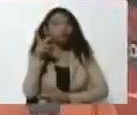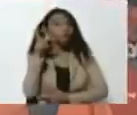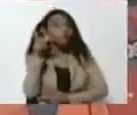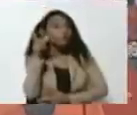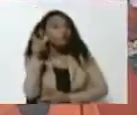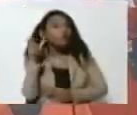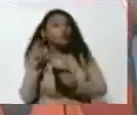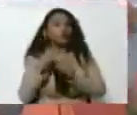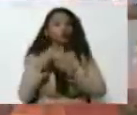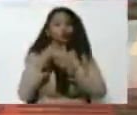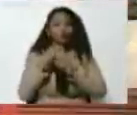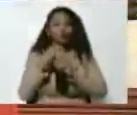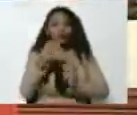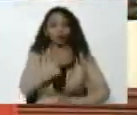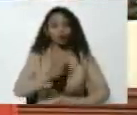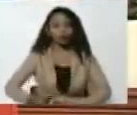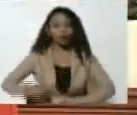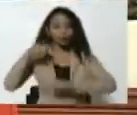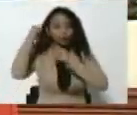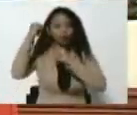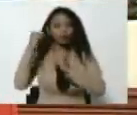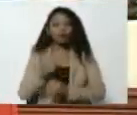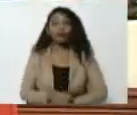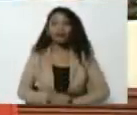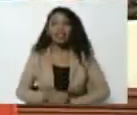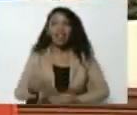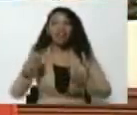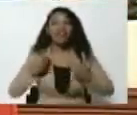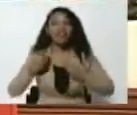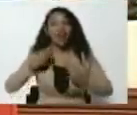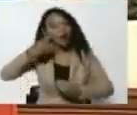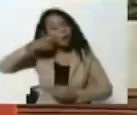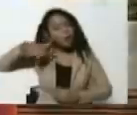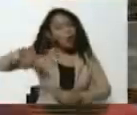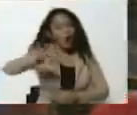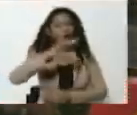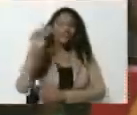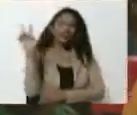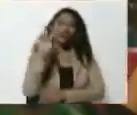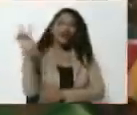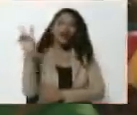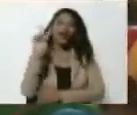Escuchemos. ¡Que viva la victoria del pueblo de Venezuela!